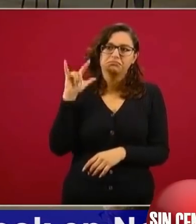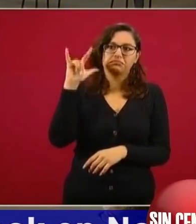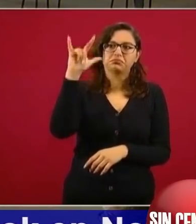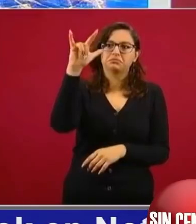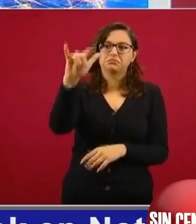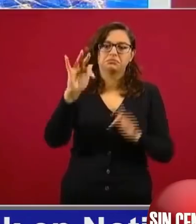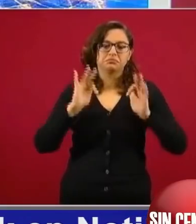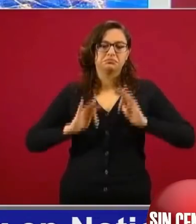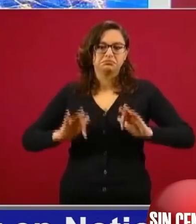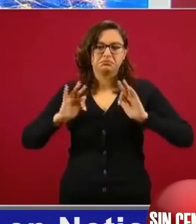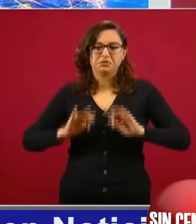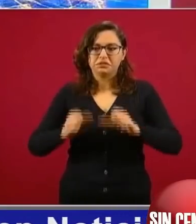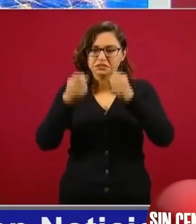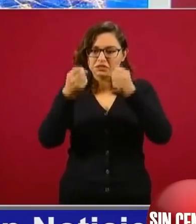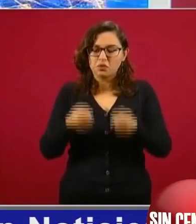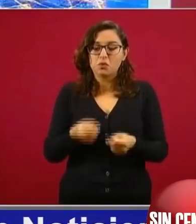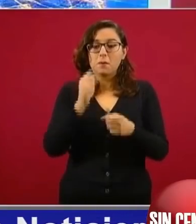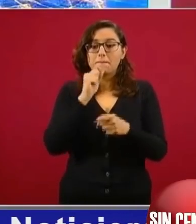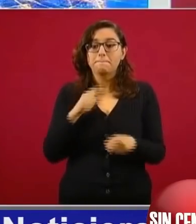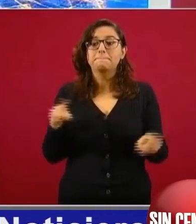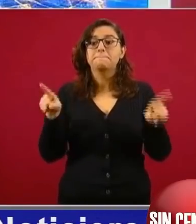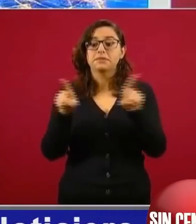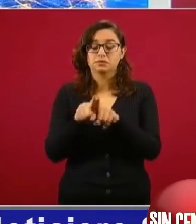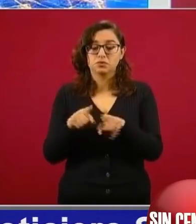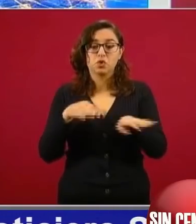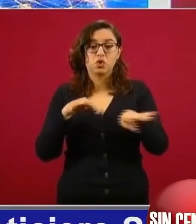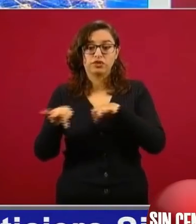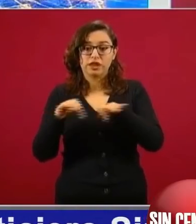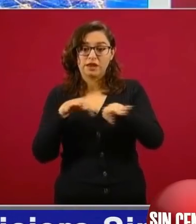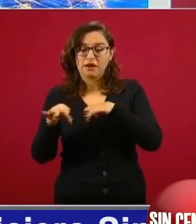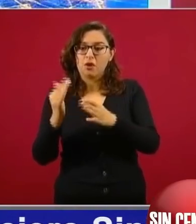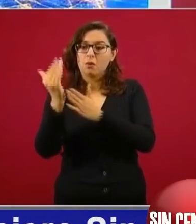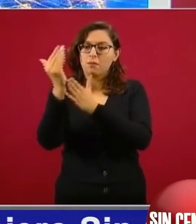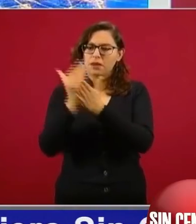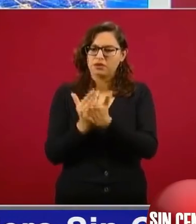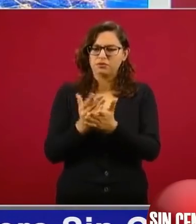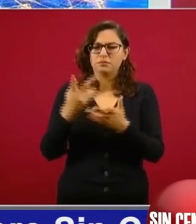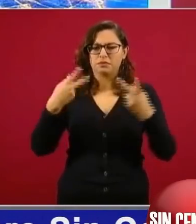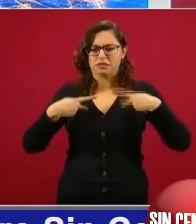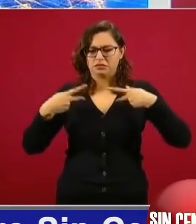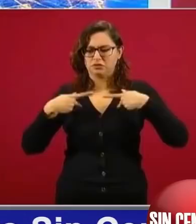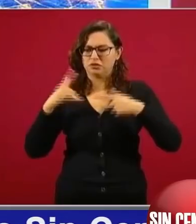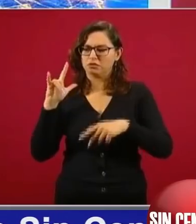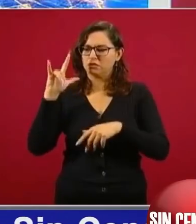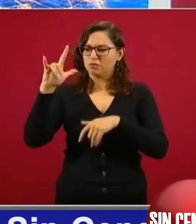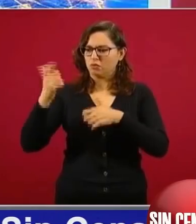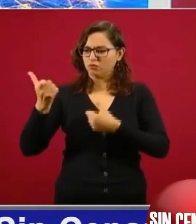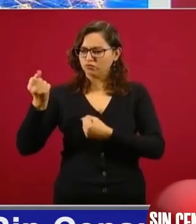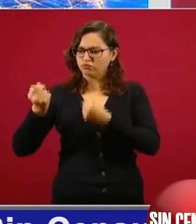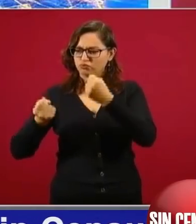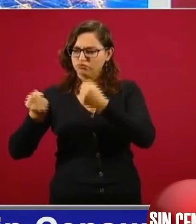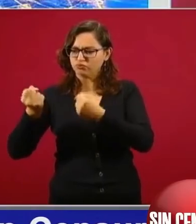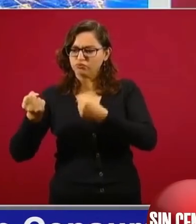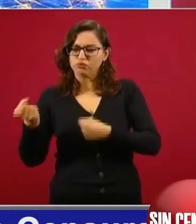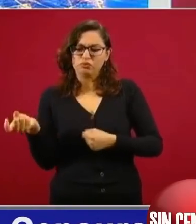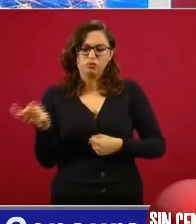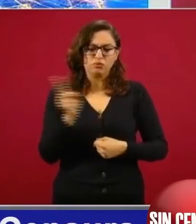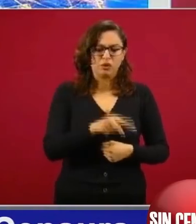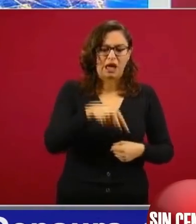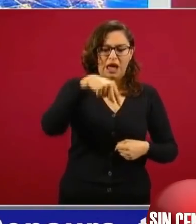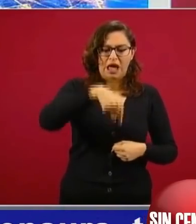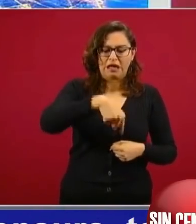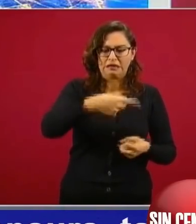reducir la carga de trabajo que tienen tanto pilotos como controladores. Los controladores tienen que estar dirigiendo a los aviones por lo que se